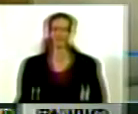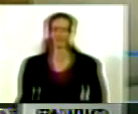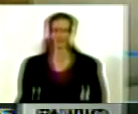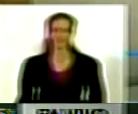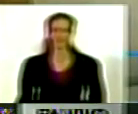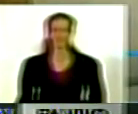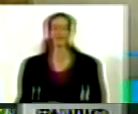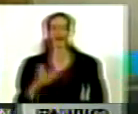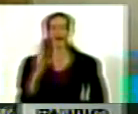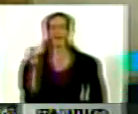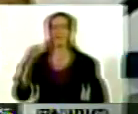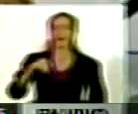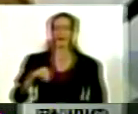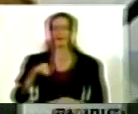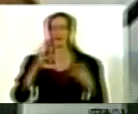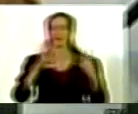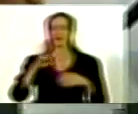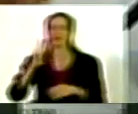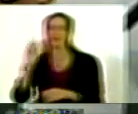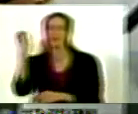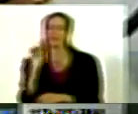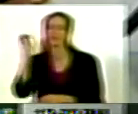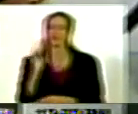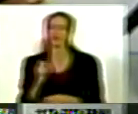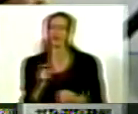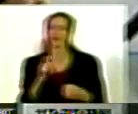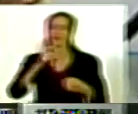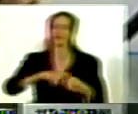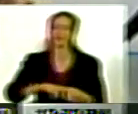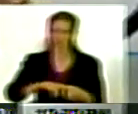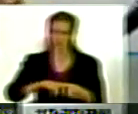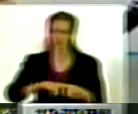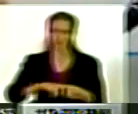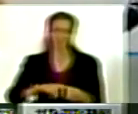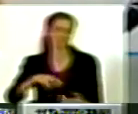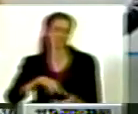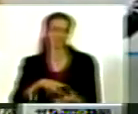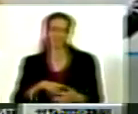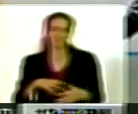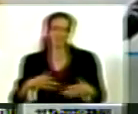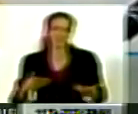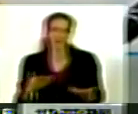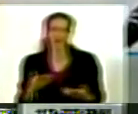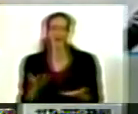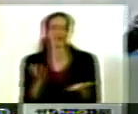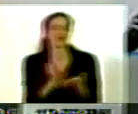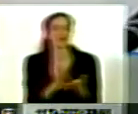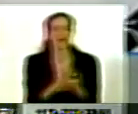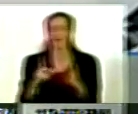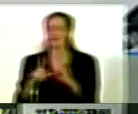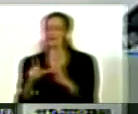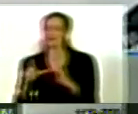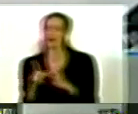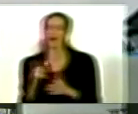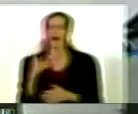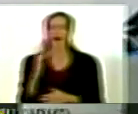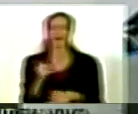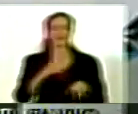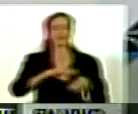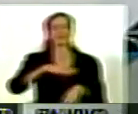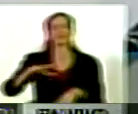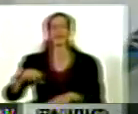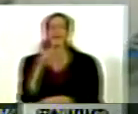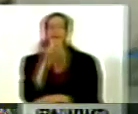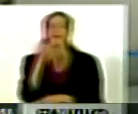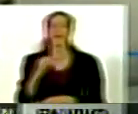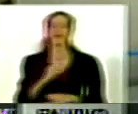que tenemos más de un 92% de matrícula. Quiere decir que sobre todo en escuelas y liceos están nuestros niños y